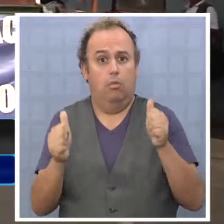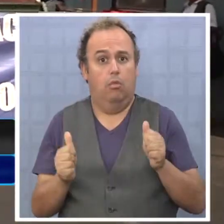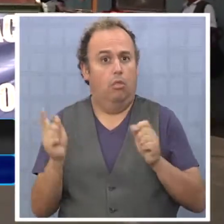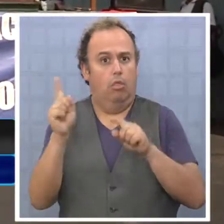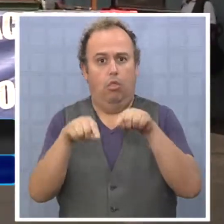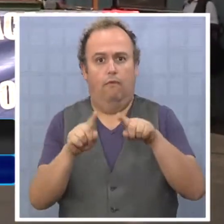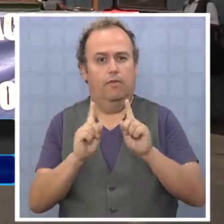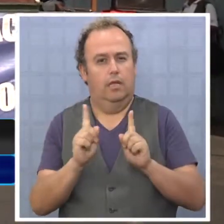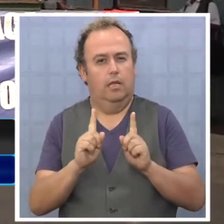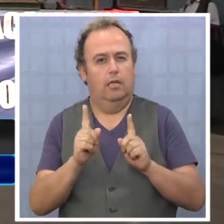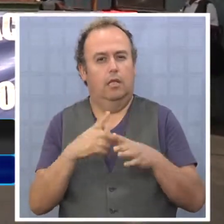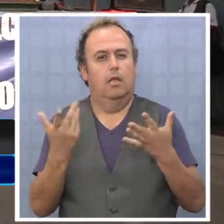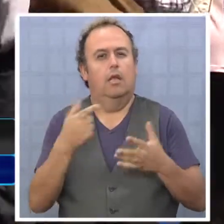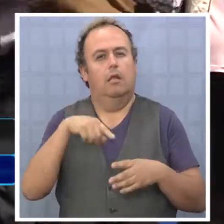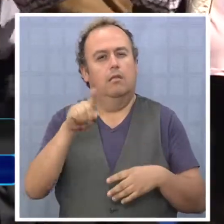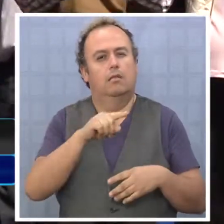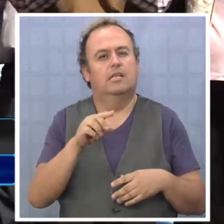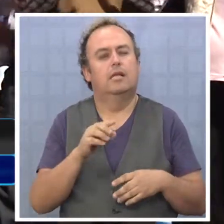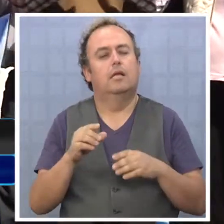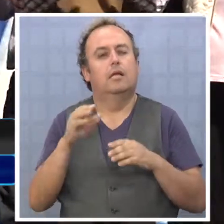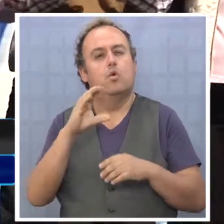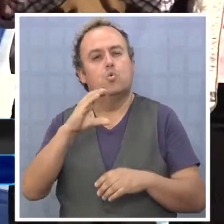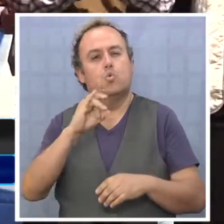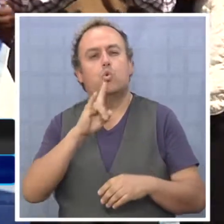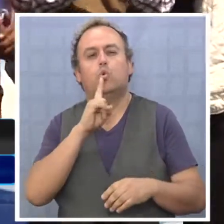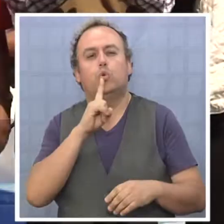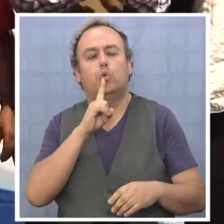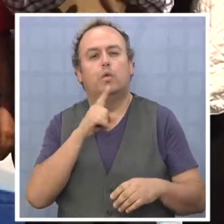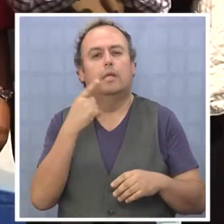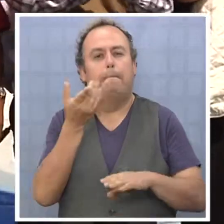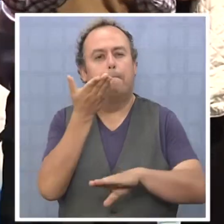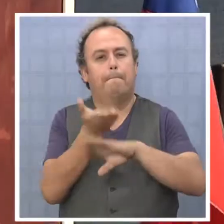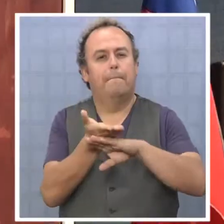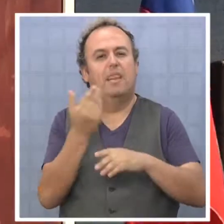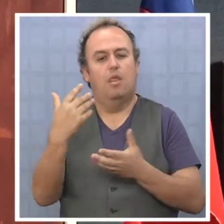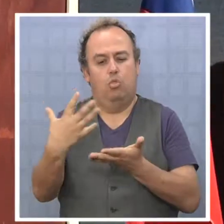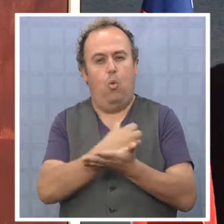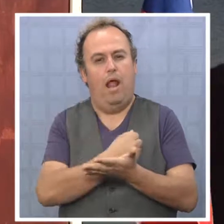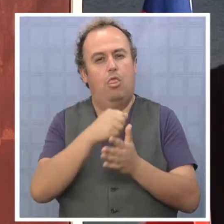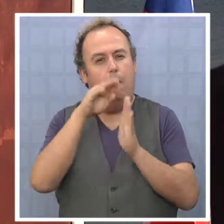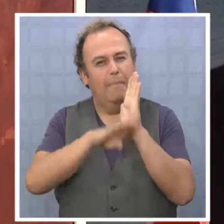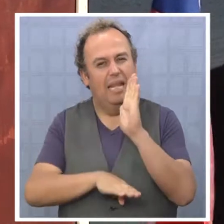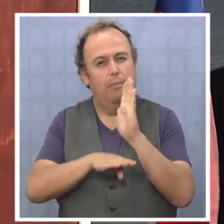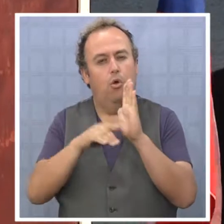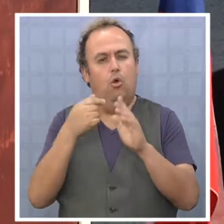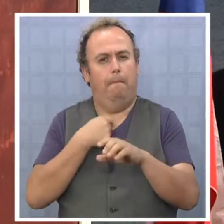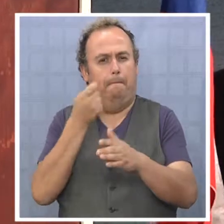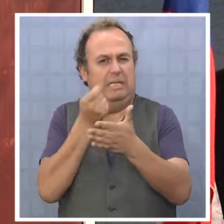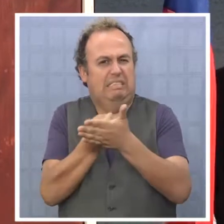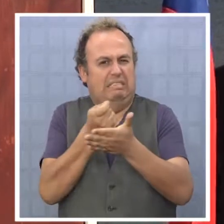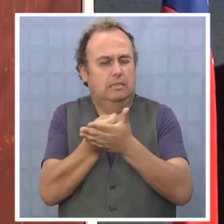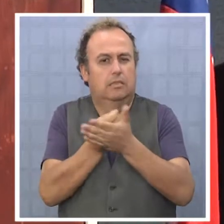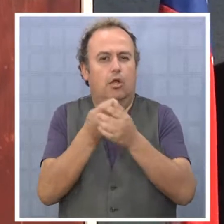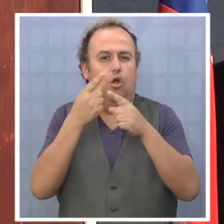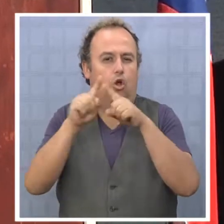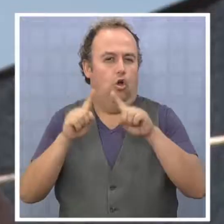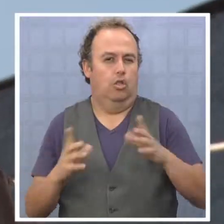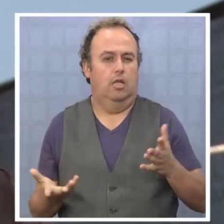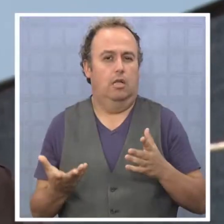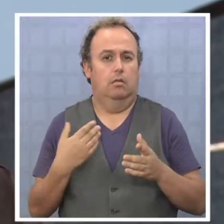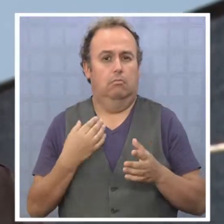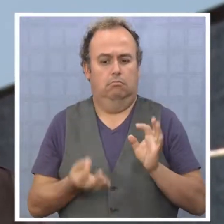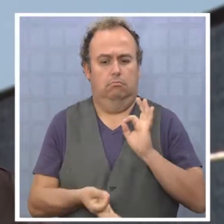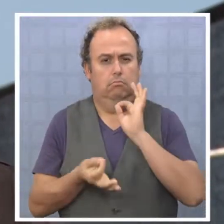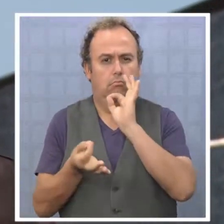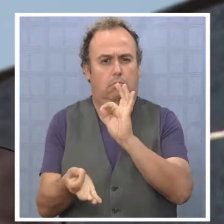estuvo marcado por las propuestas reivindicativas de la CUT, que piden mejorar el sueldo mínimo, entre otras exigencias sociales. La